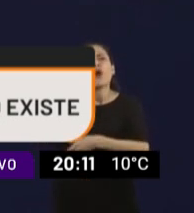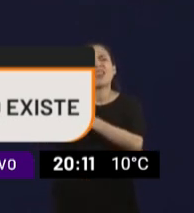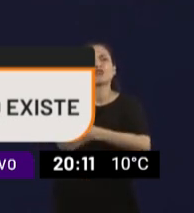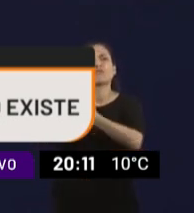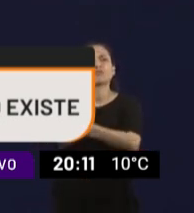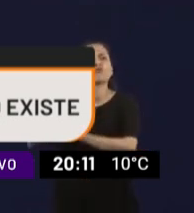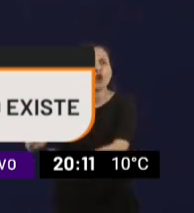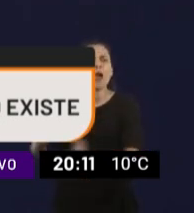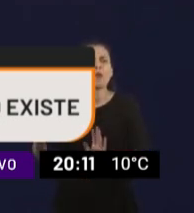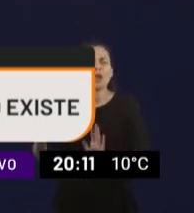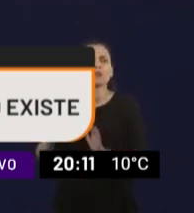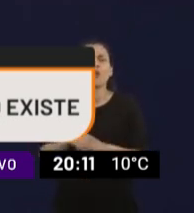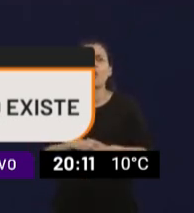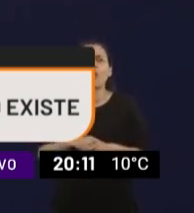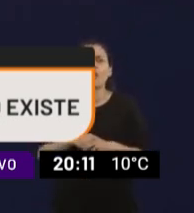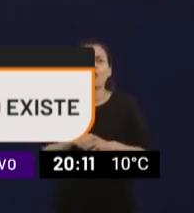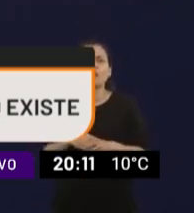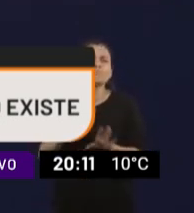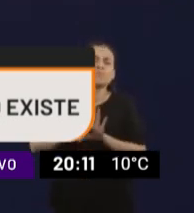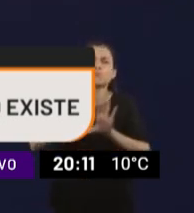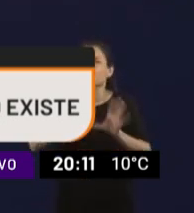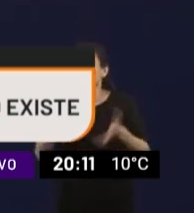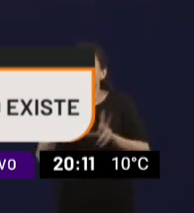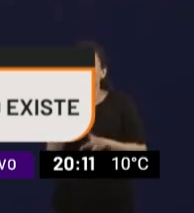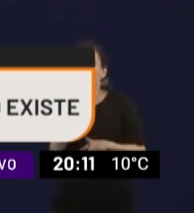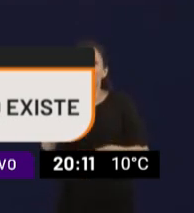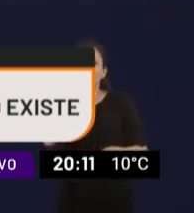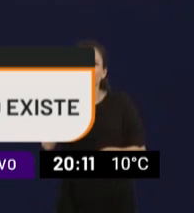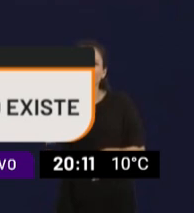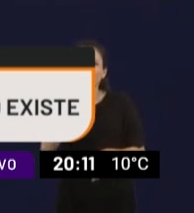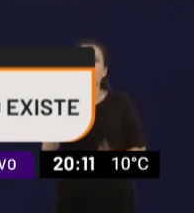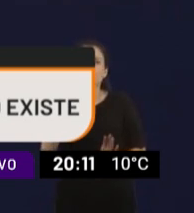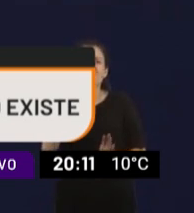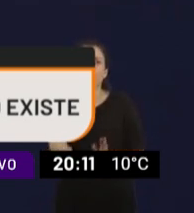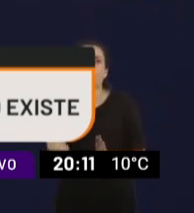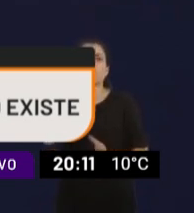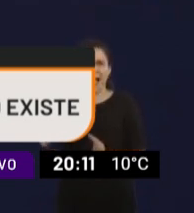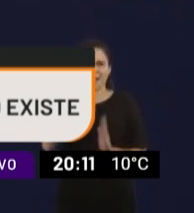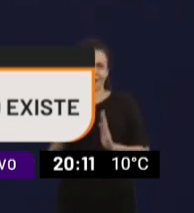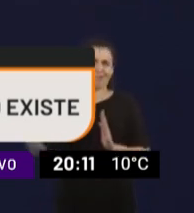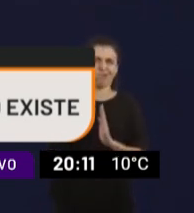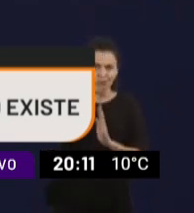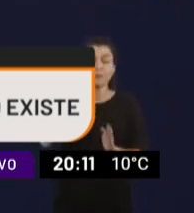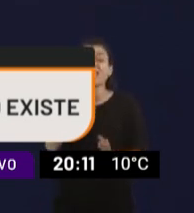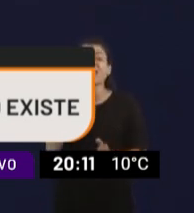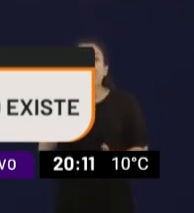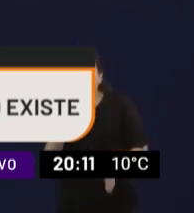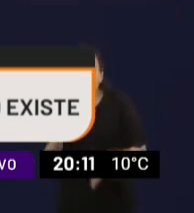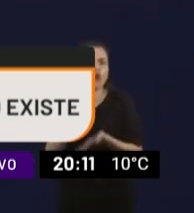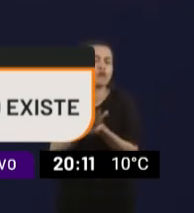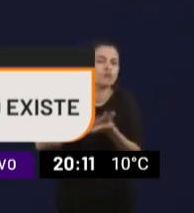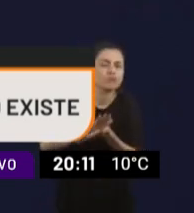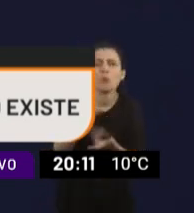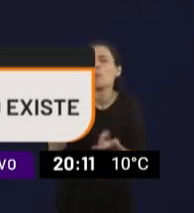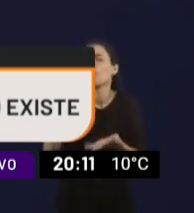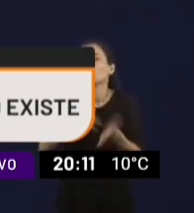sean del entorno al 270 esto de no mediar ningún Cisne negro ninguna complicación